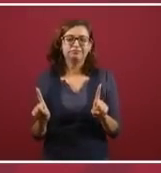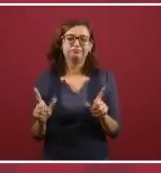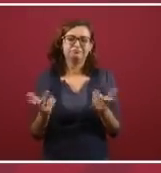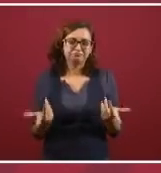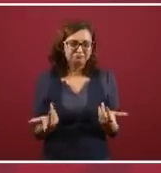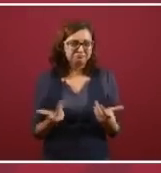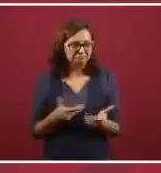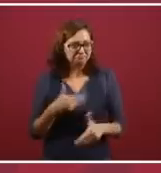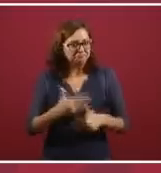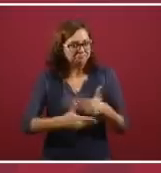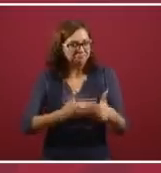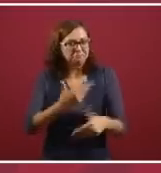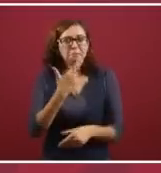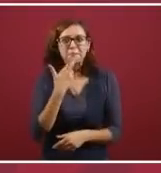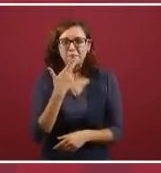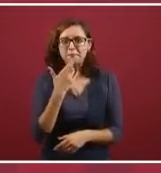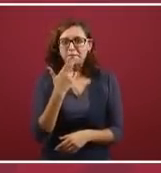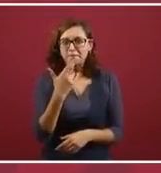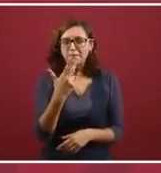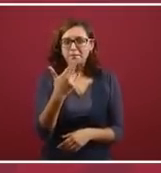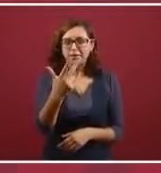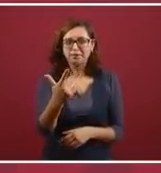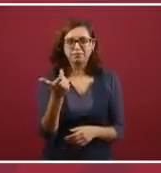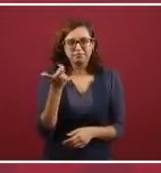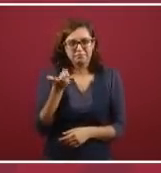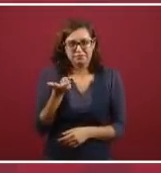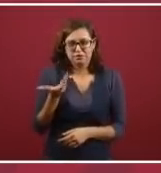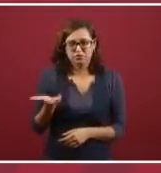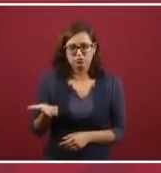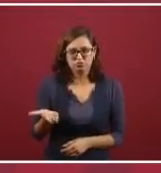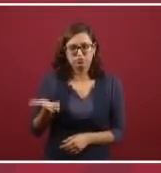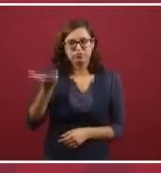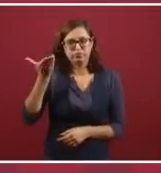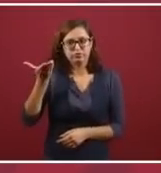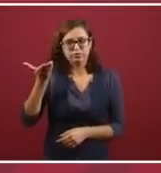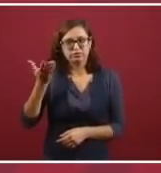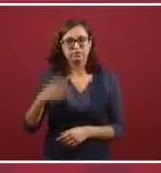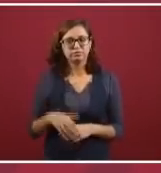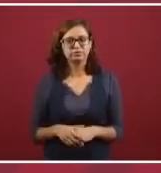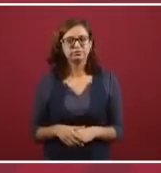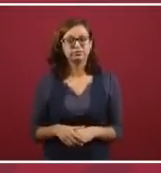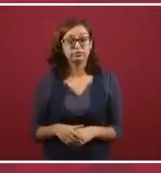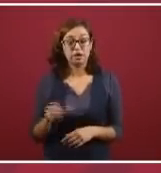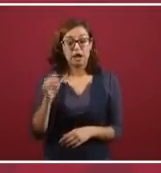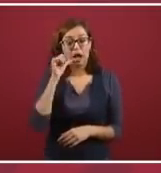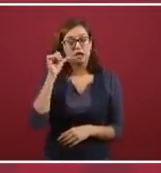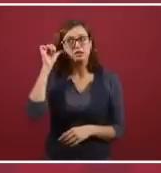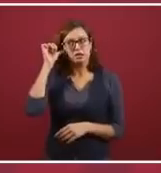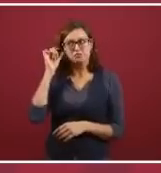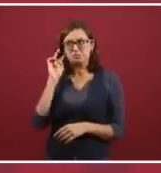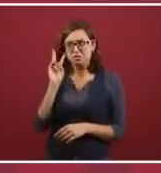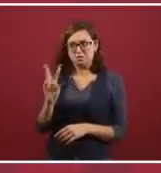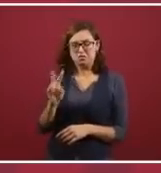mejoró el peso ayer, no sé cómo esté ahora, pero